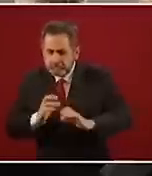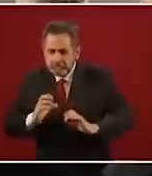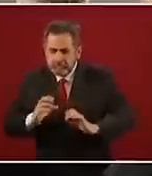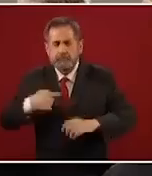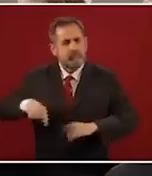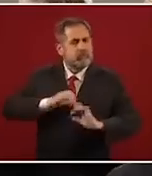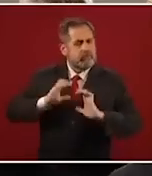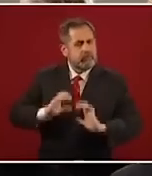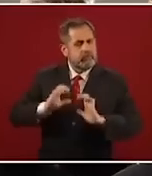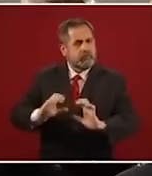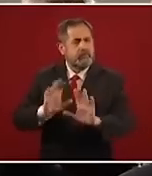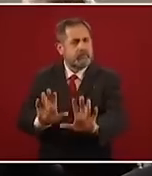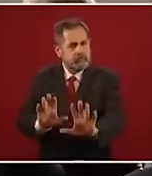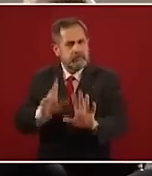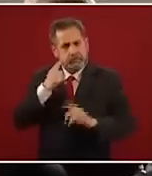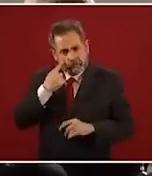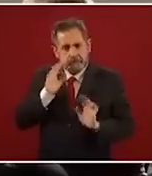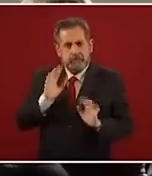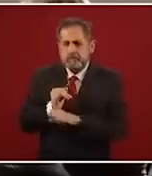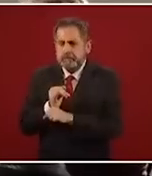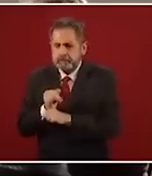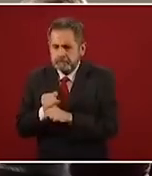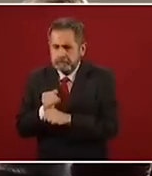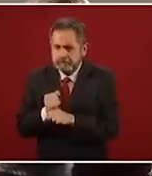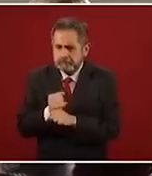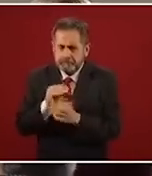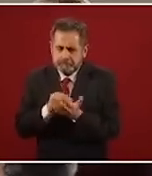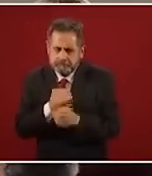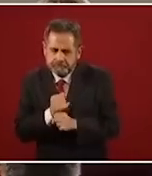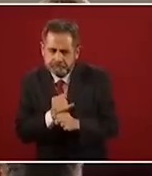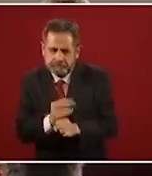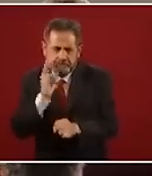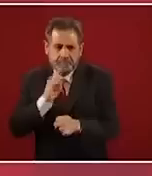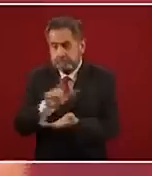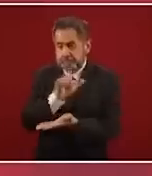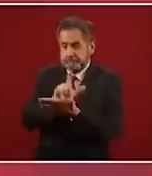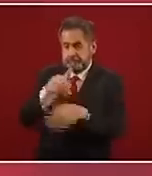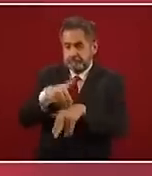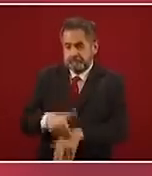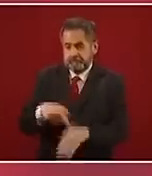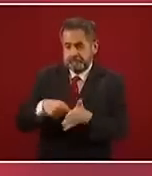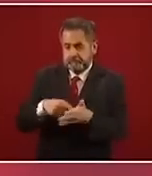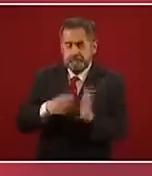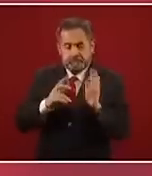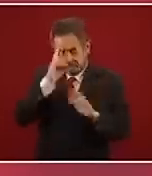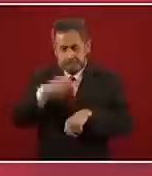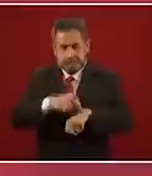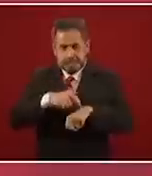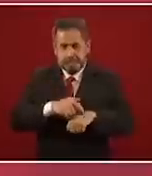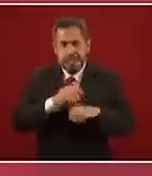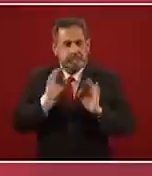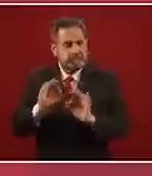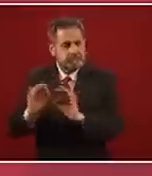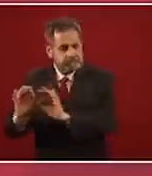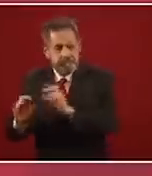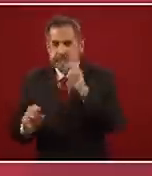de seguir cualquiera de las investigaciones de acuerdo a lo que se plantea la ley, respetando los tiempos, y lo que nos